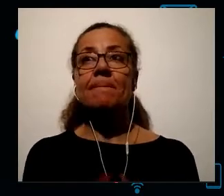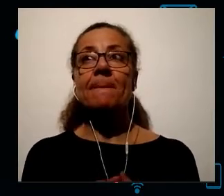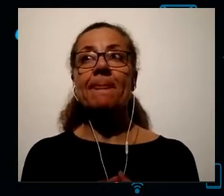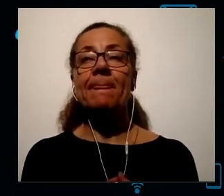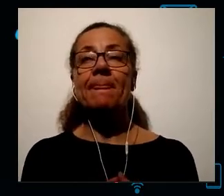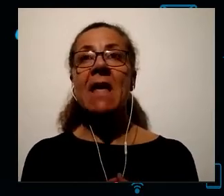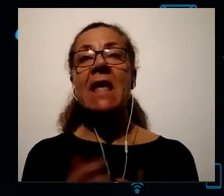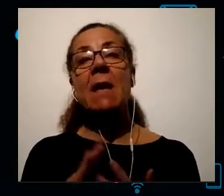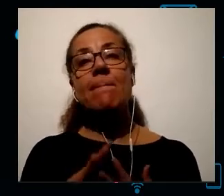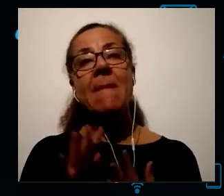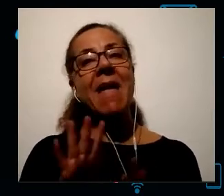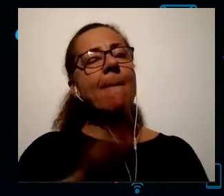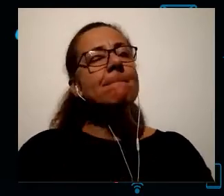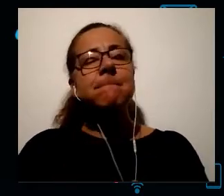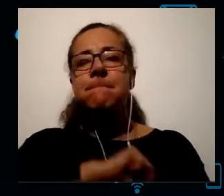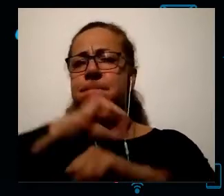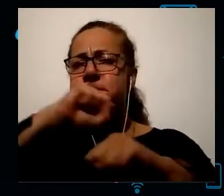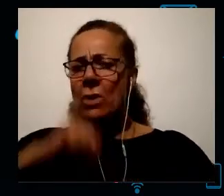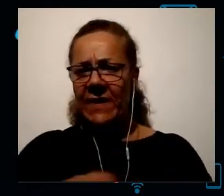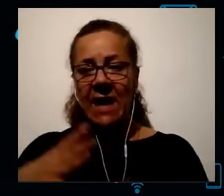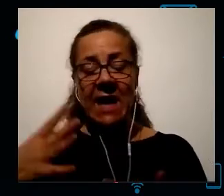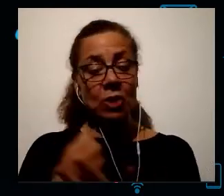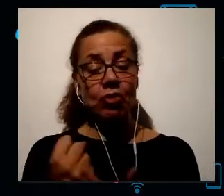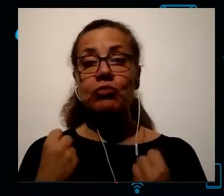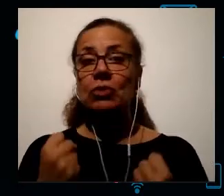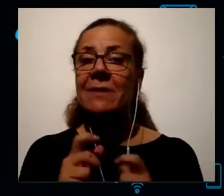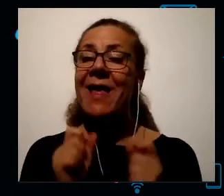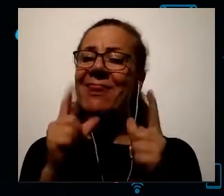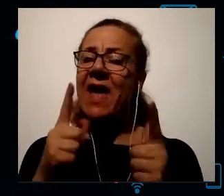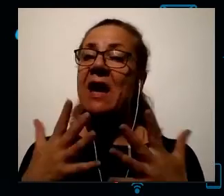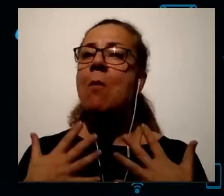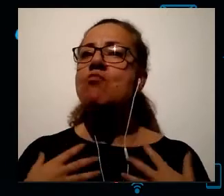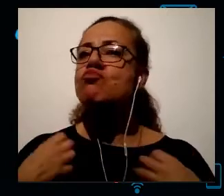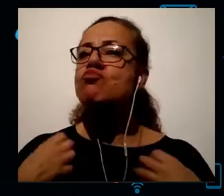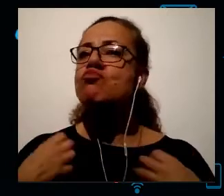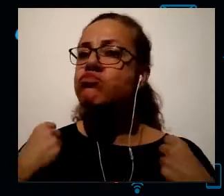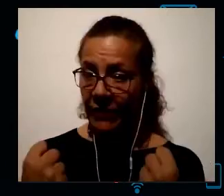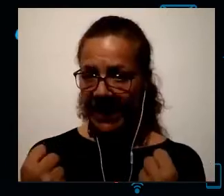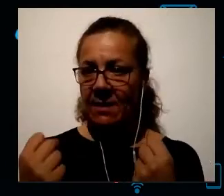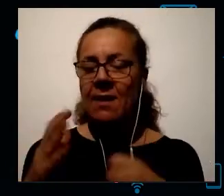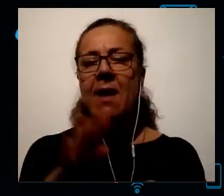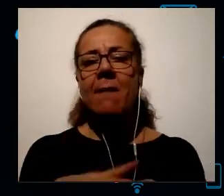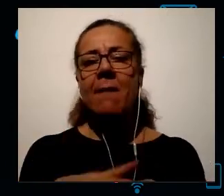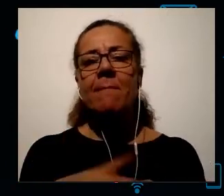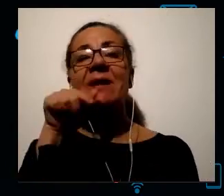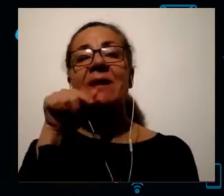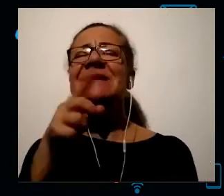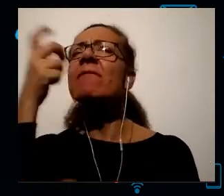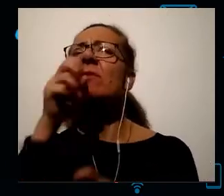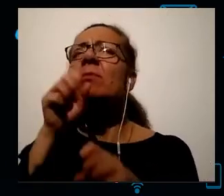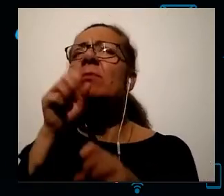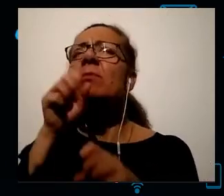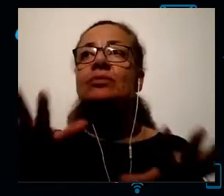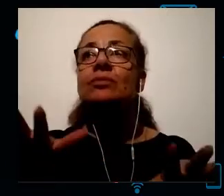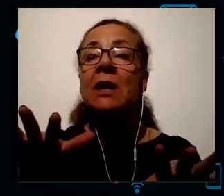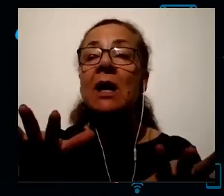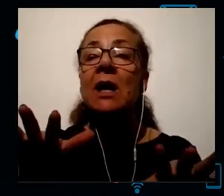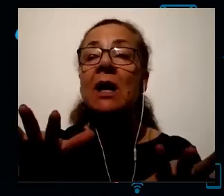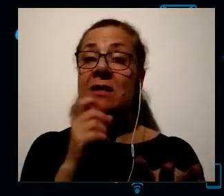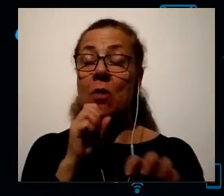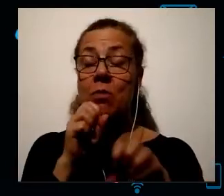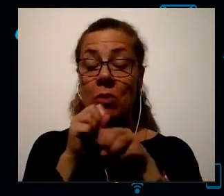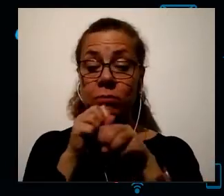empoderar le lo máximo posible nos a darle mayor poder posible respecto a qué información está compartiendo tanto la que divulga de una manera